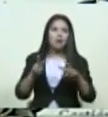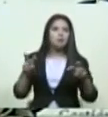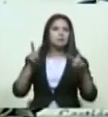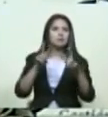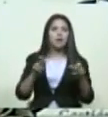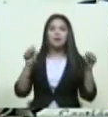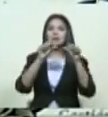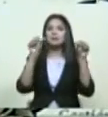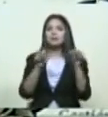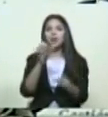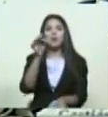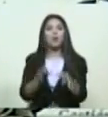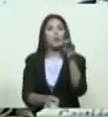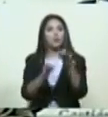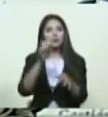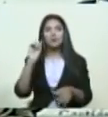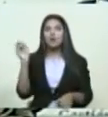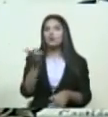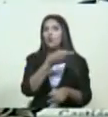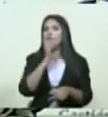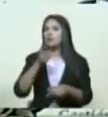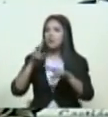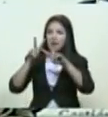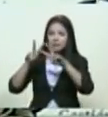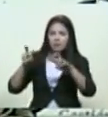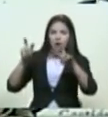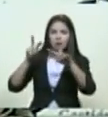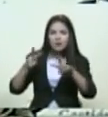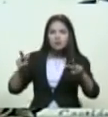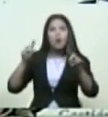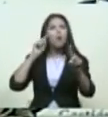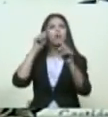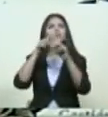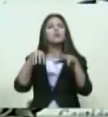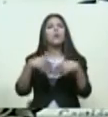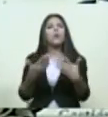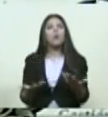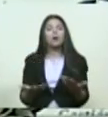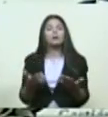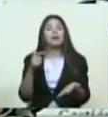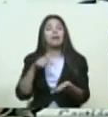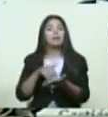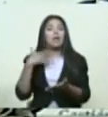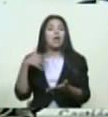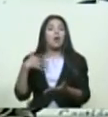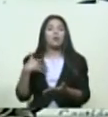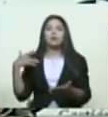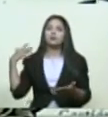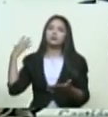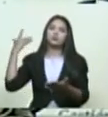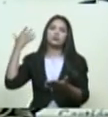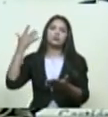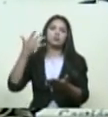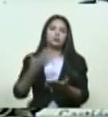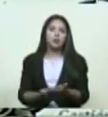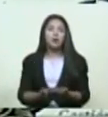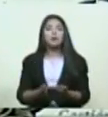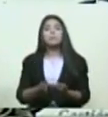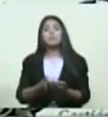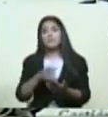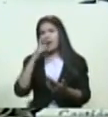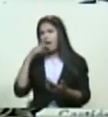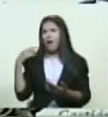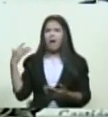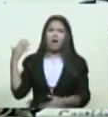el sistema de justicia. Nos hemos puesto como meta afrontar esta deuda histórica que tiene